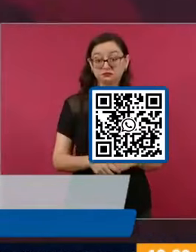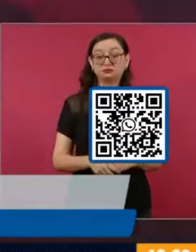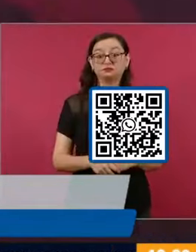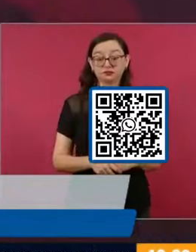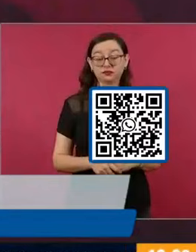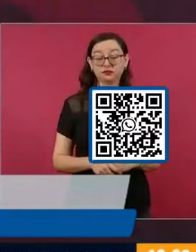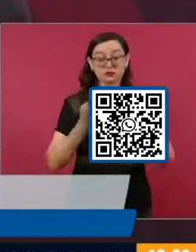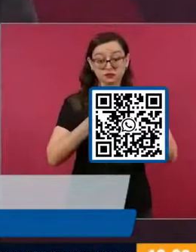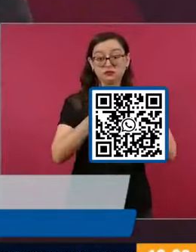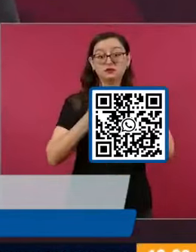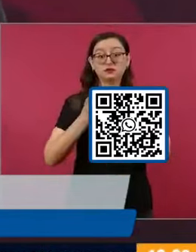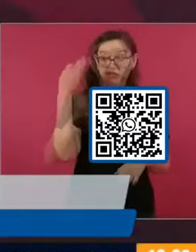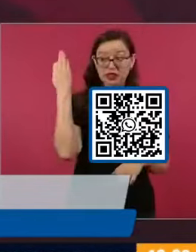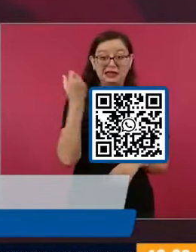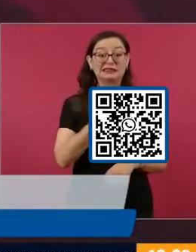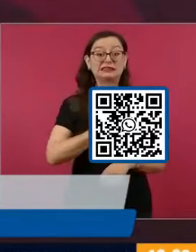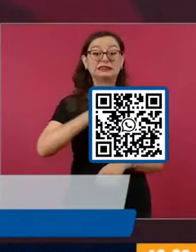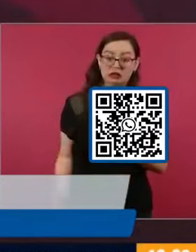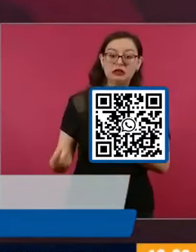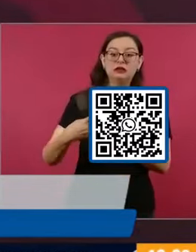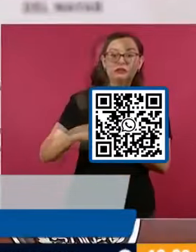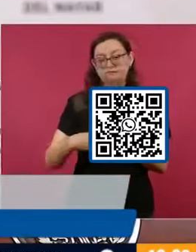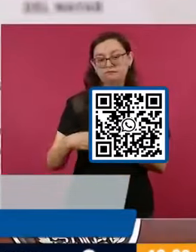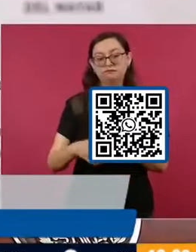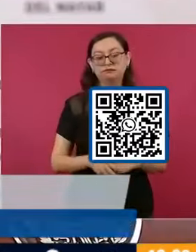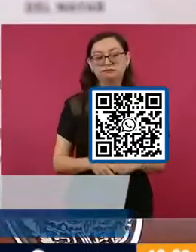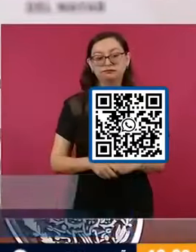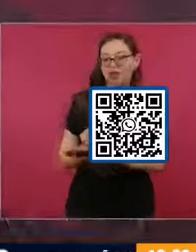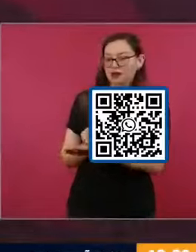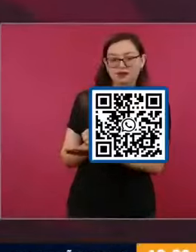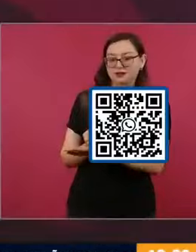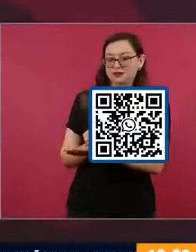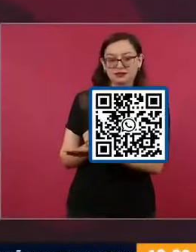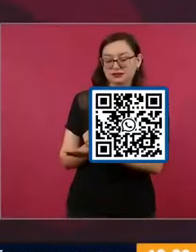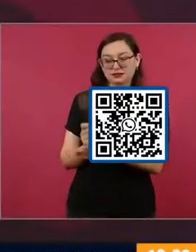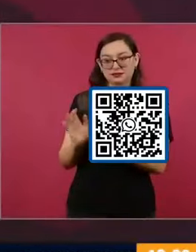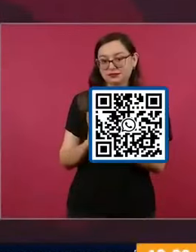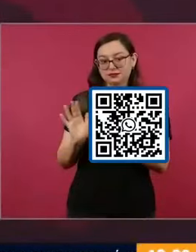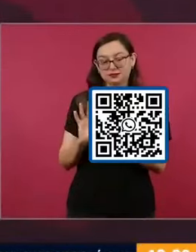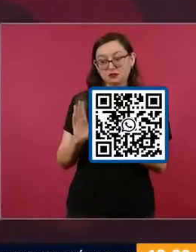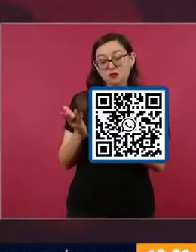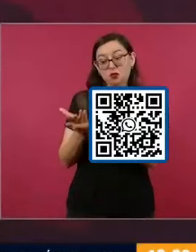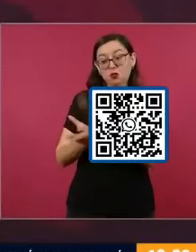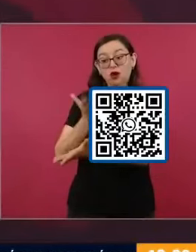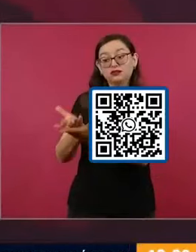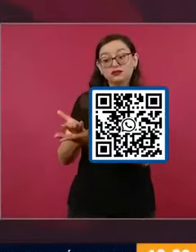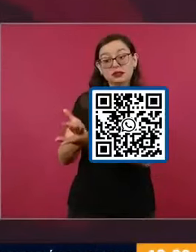los estados a el programa IMSS Bienestar. Es que es voluntario. Nosotros les hicimos la propuesta.